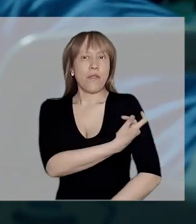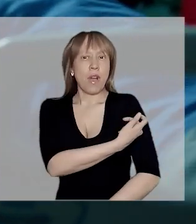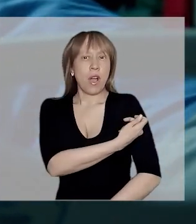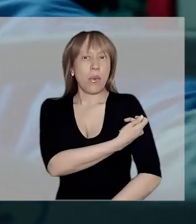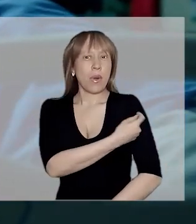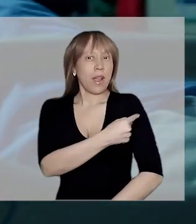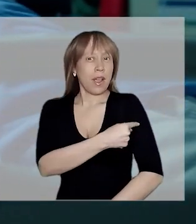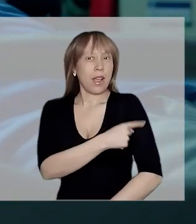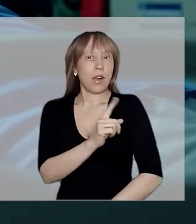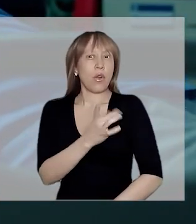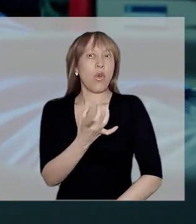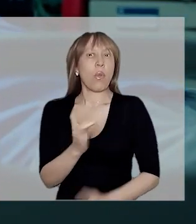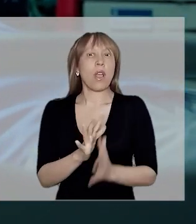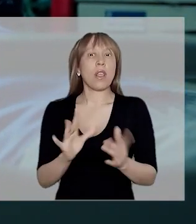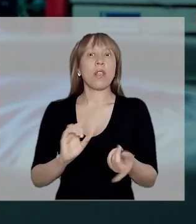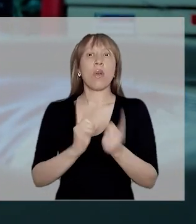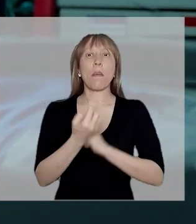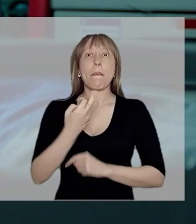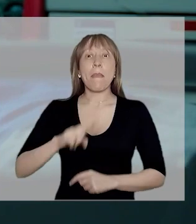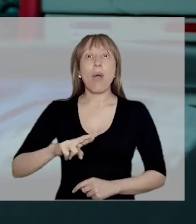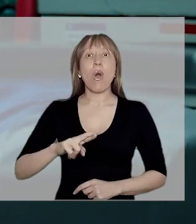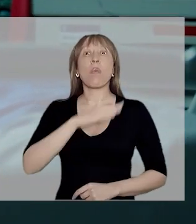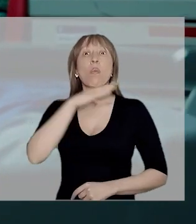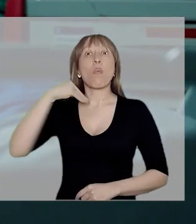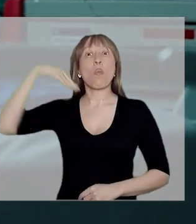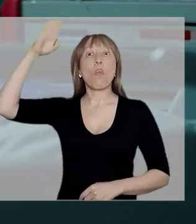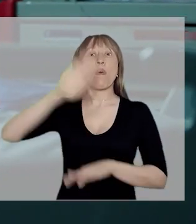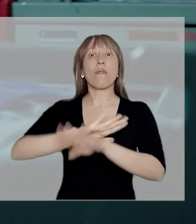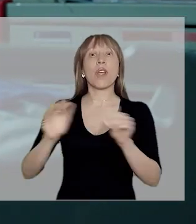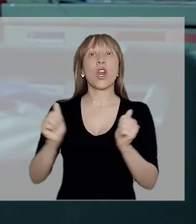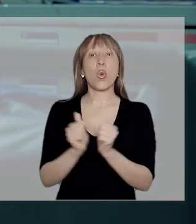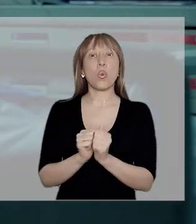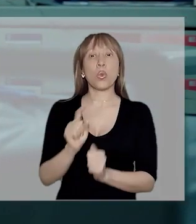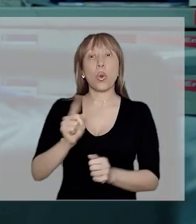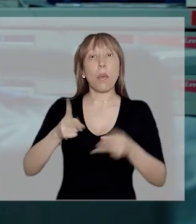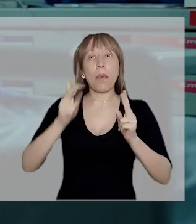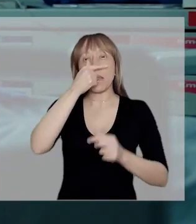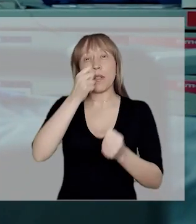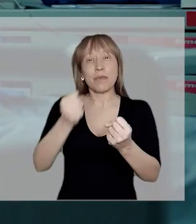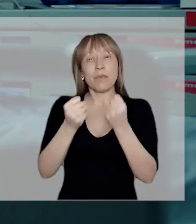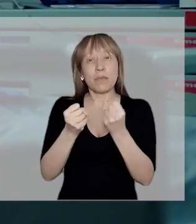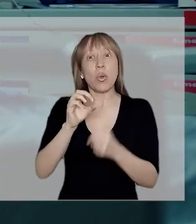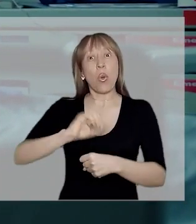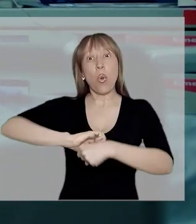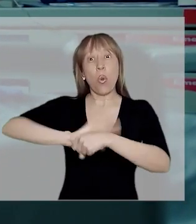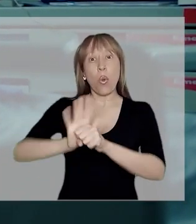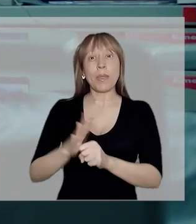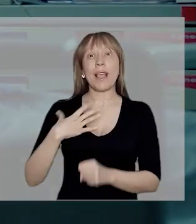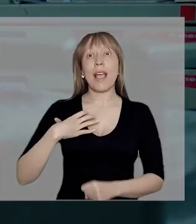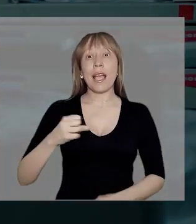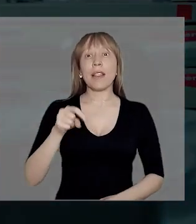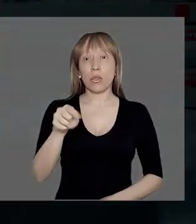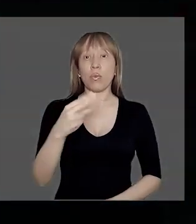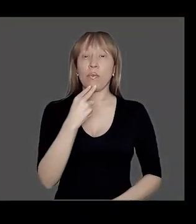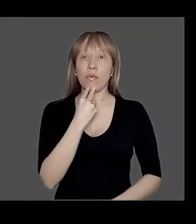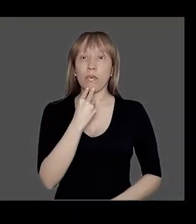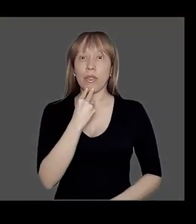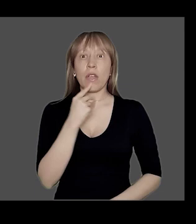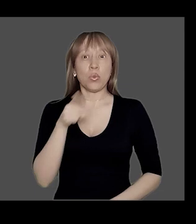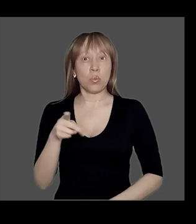Vacúnate. No duele como dejar de estar juntos. No dejes que la influenza ni el COVID-19 te quiten la